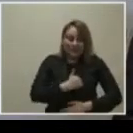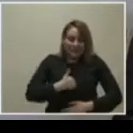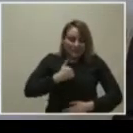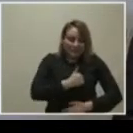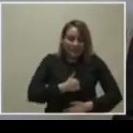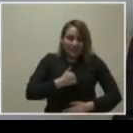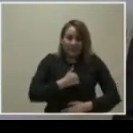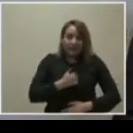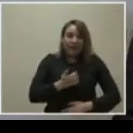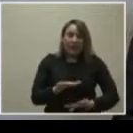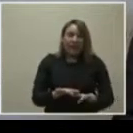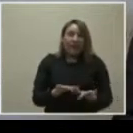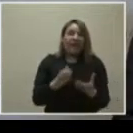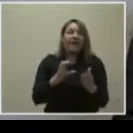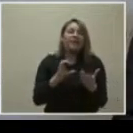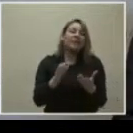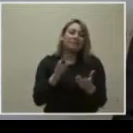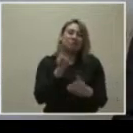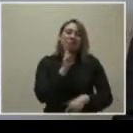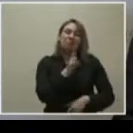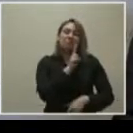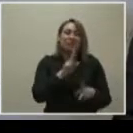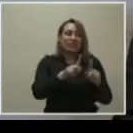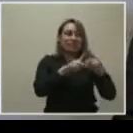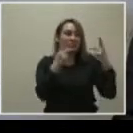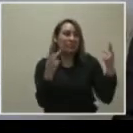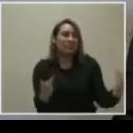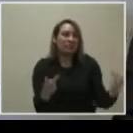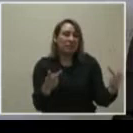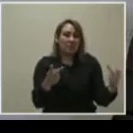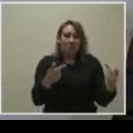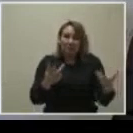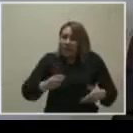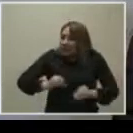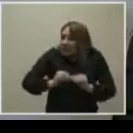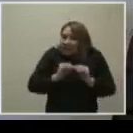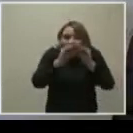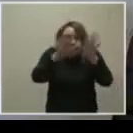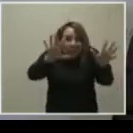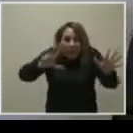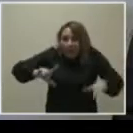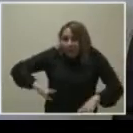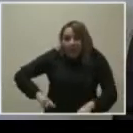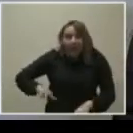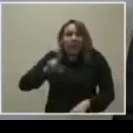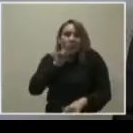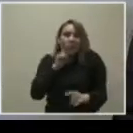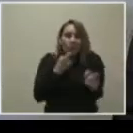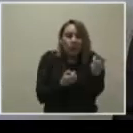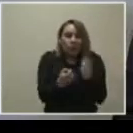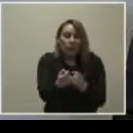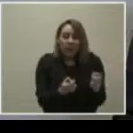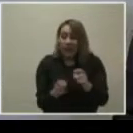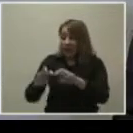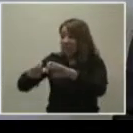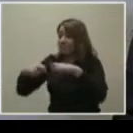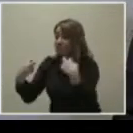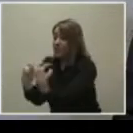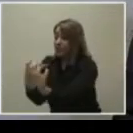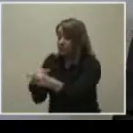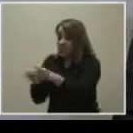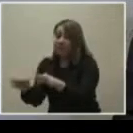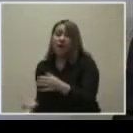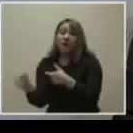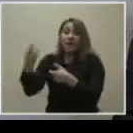medios de comunicación. Por supuesto que como gobernadora vamos a trabajar justamente en esas mesas de trabajo en donde estarán incluidos